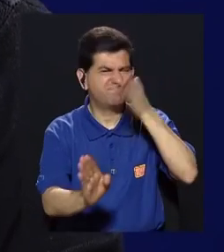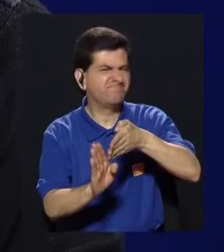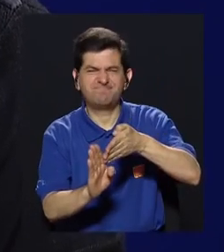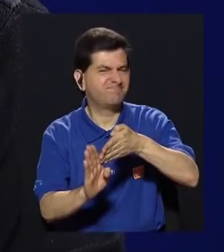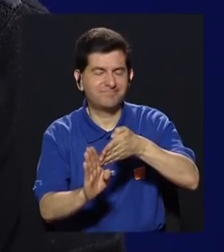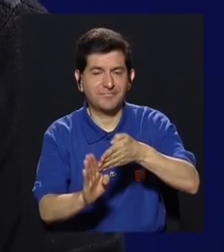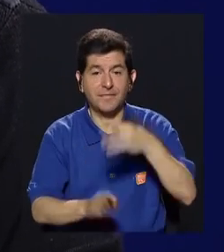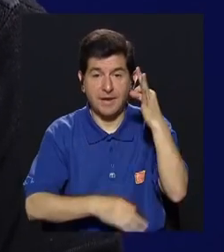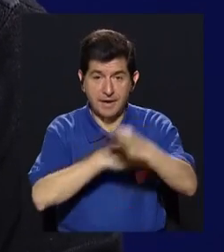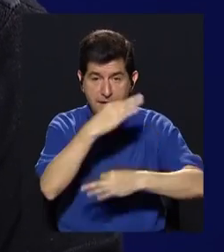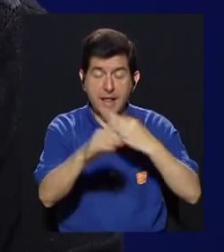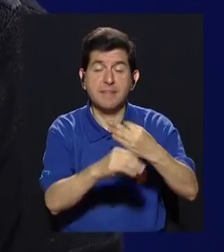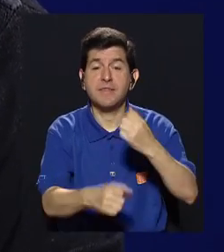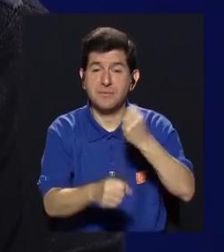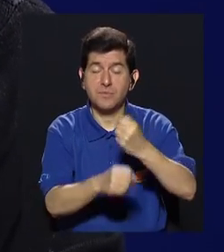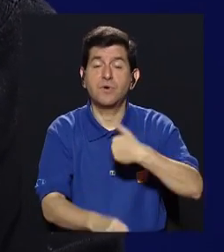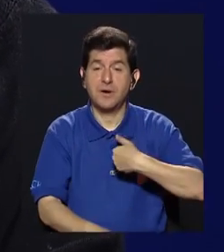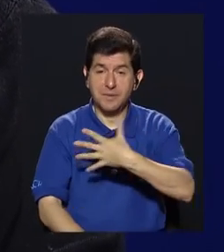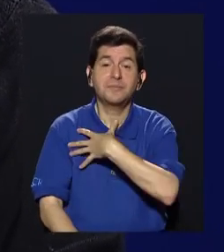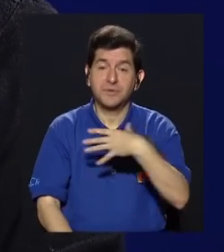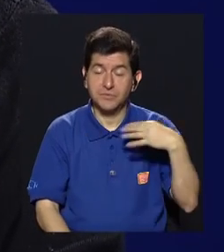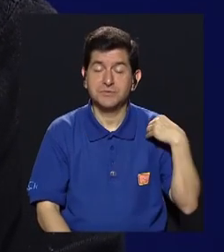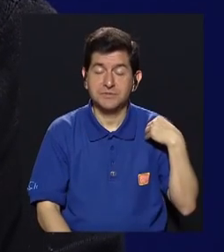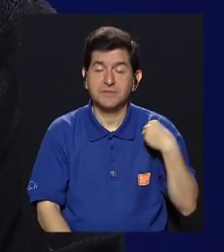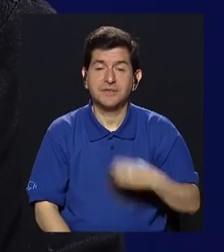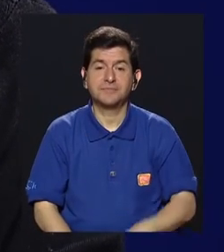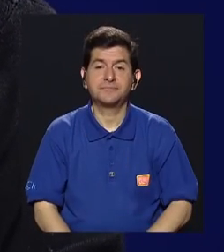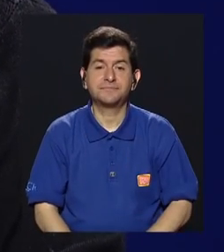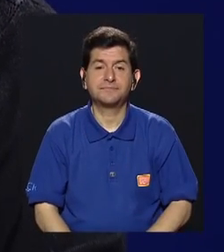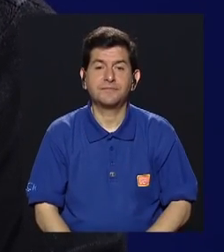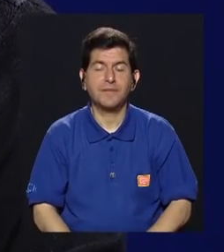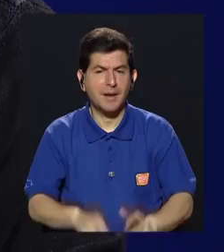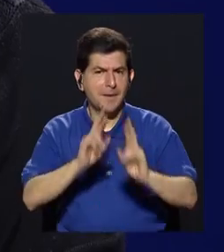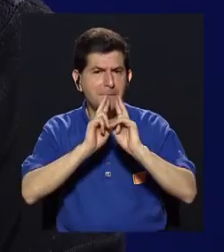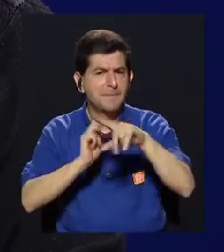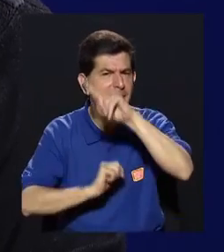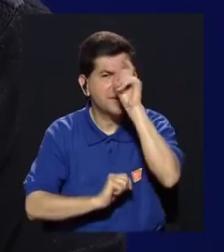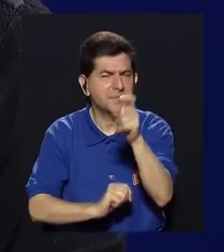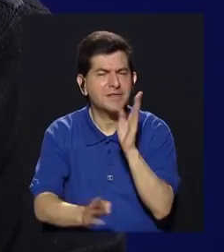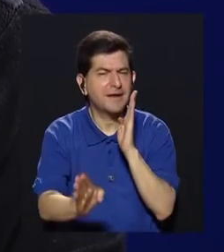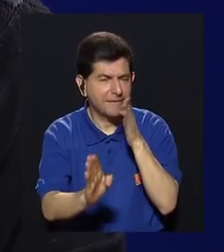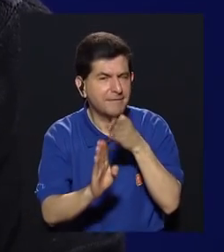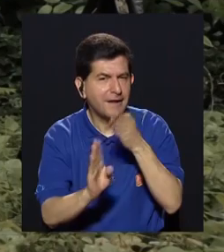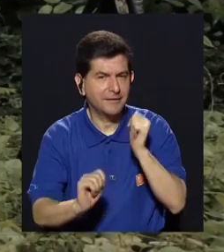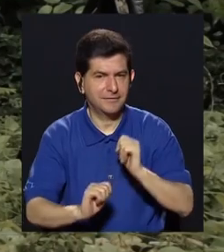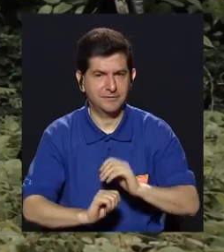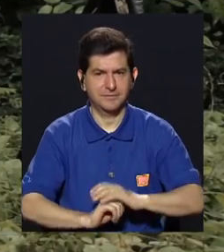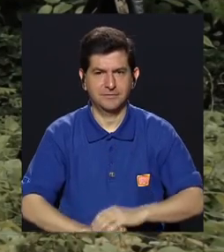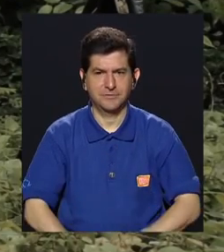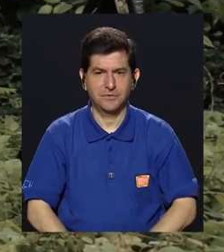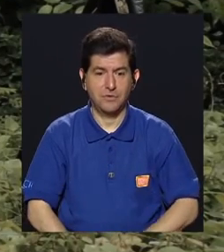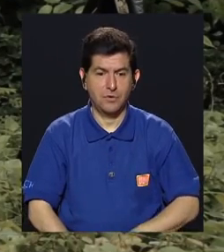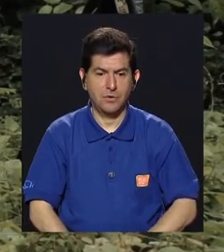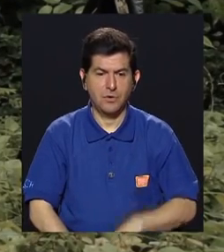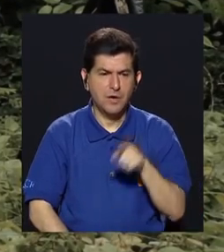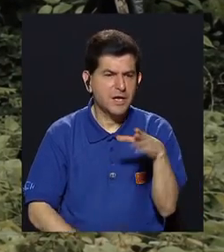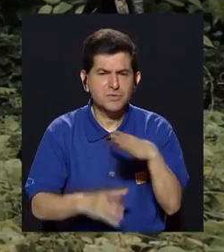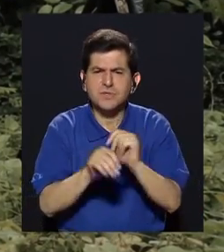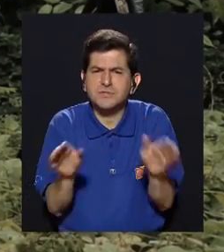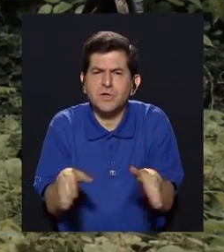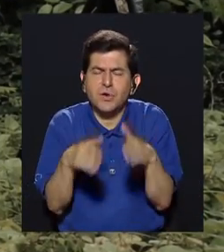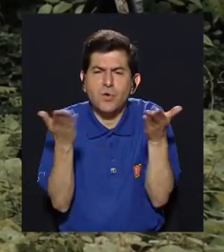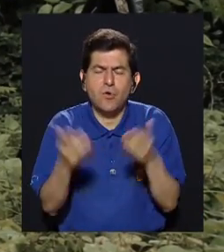es el tipo de trabajo que a mí me gusta para contestar su pregunta más puntualmente eso se logra